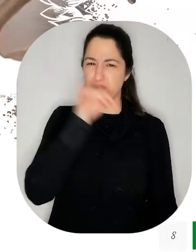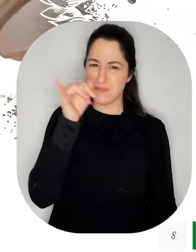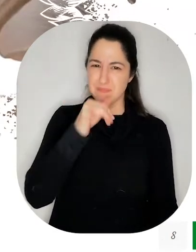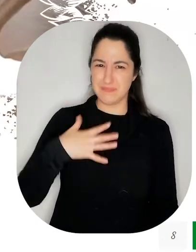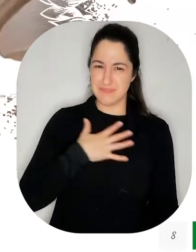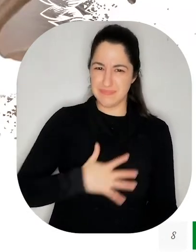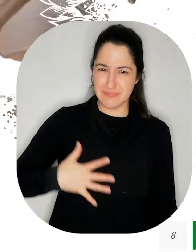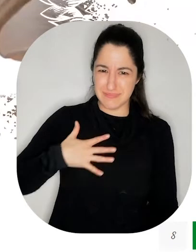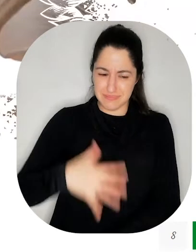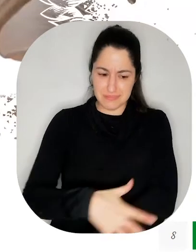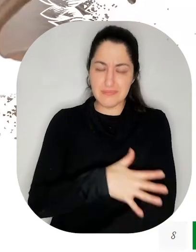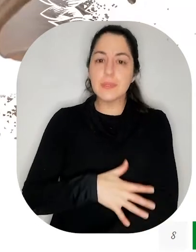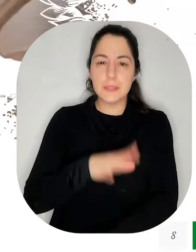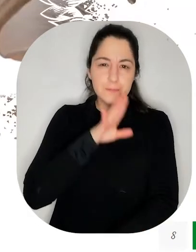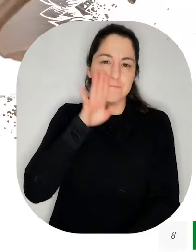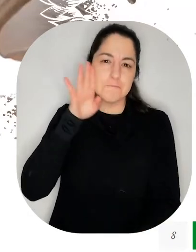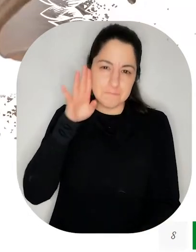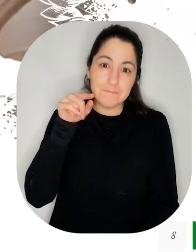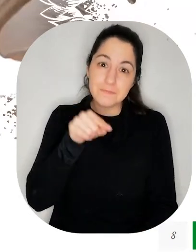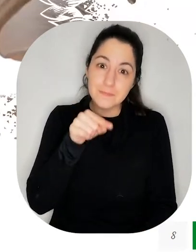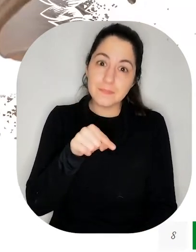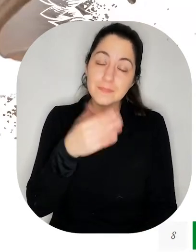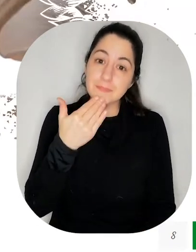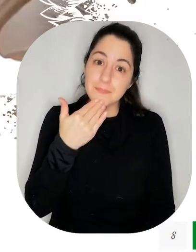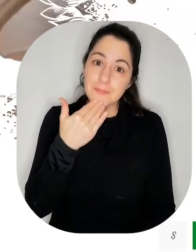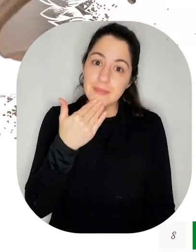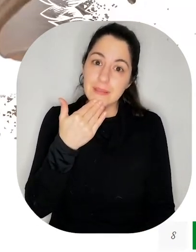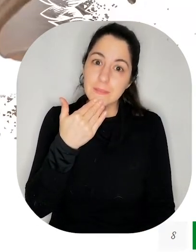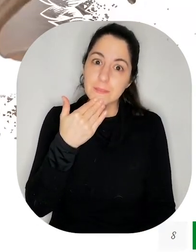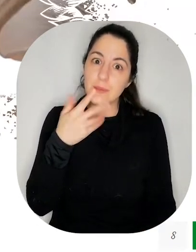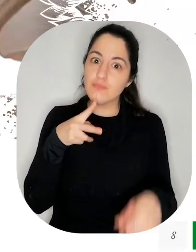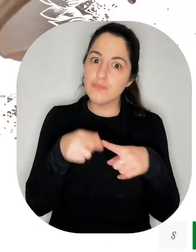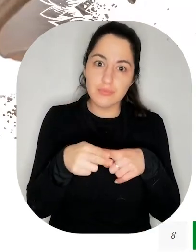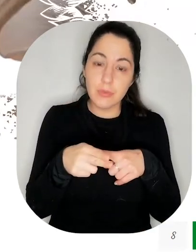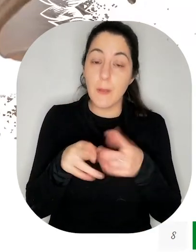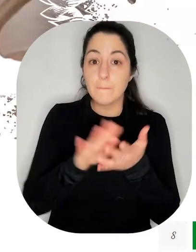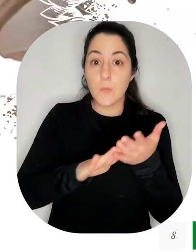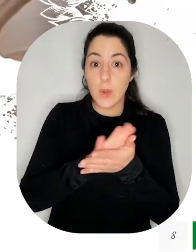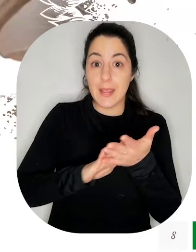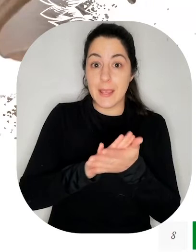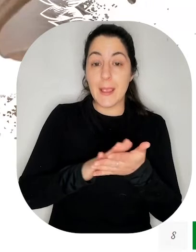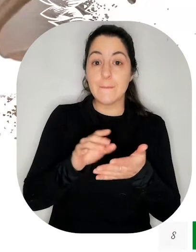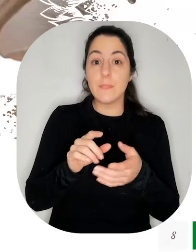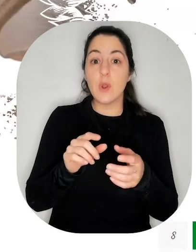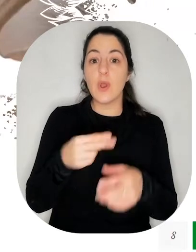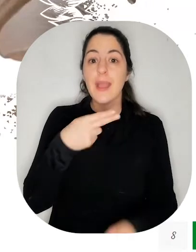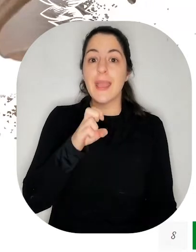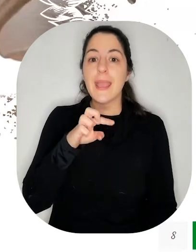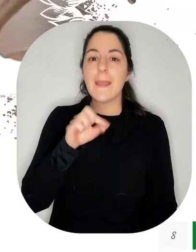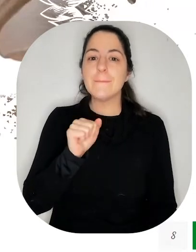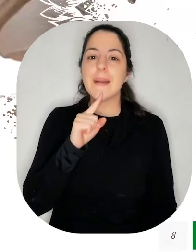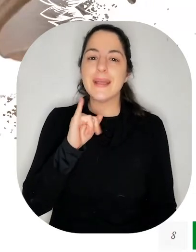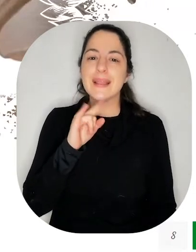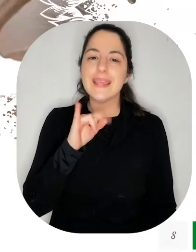antimicrobianos, es decir, antibacterias, antifúngicos, antivirales. Se actúa directamente frenando la replicación, por ejemplo, del